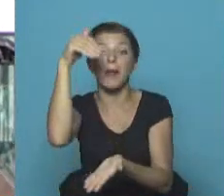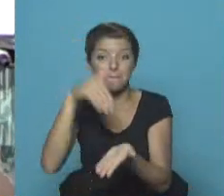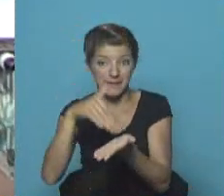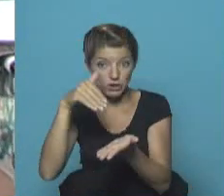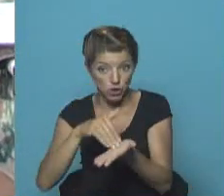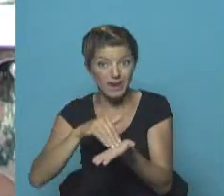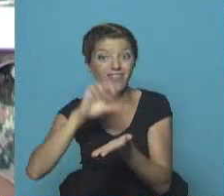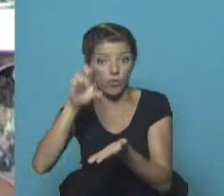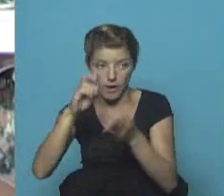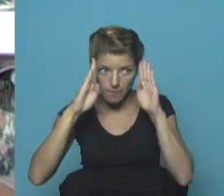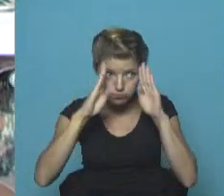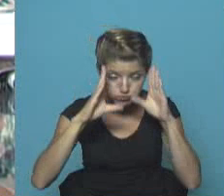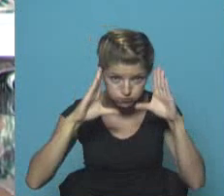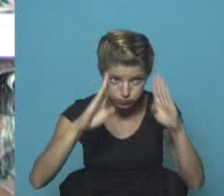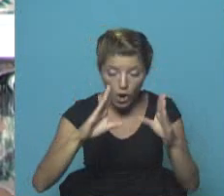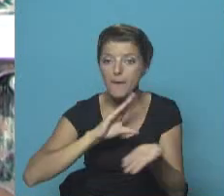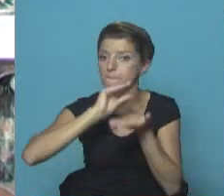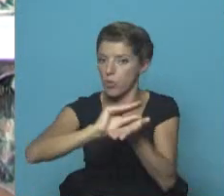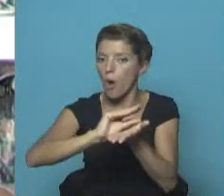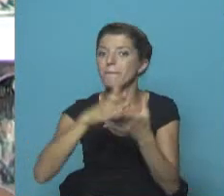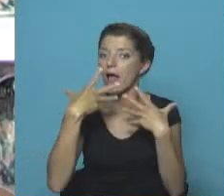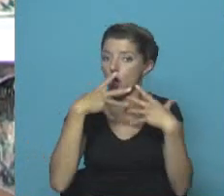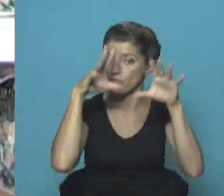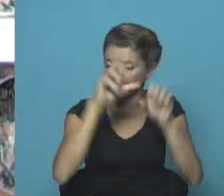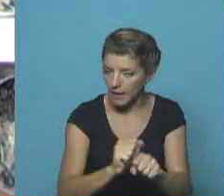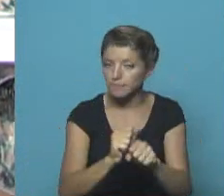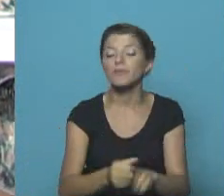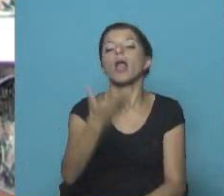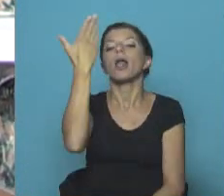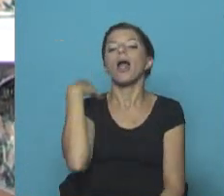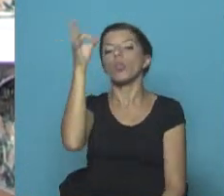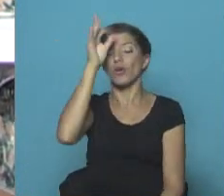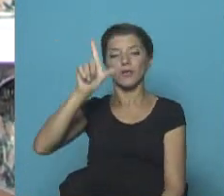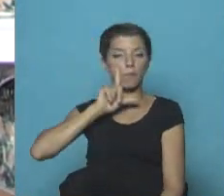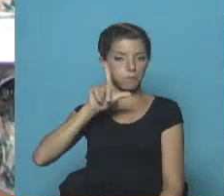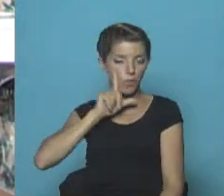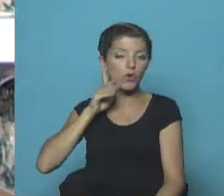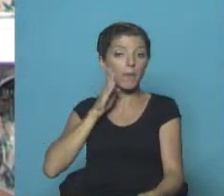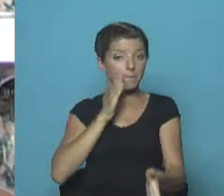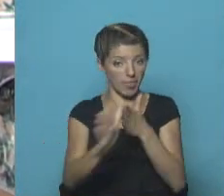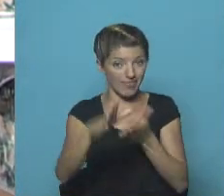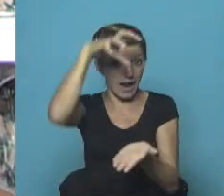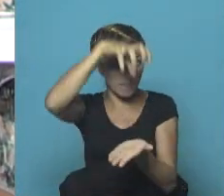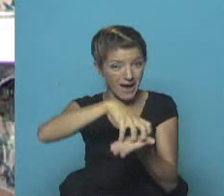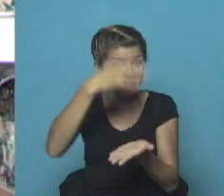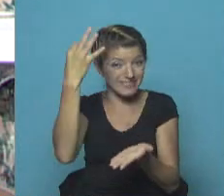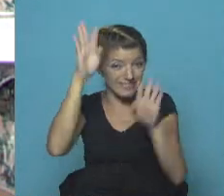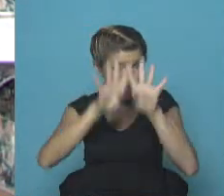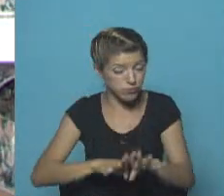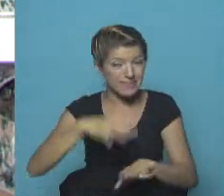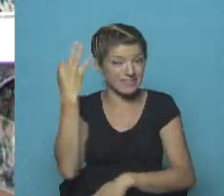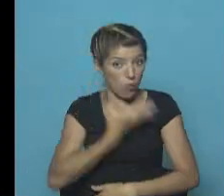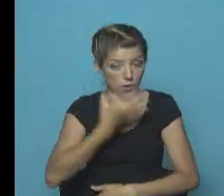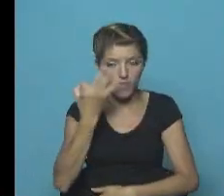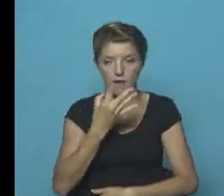dólares. Recordemos que hace exactamente 6 meses, el 12 de julio, se había escapado de una cárcel de máxima seguridad. Esta es la historia del Chapo